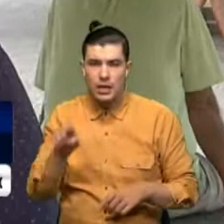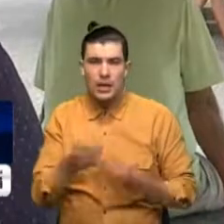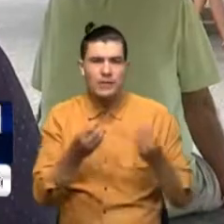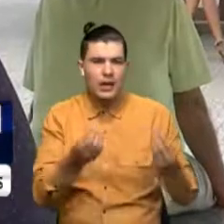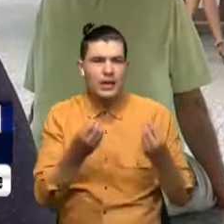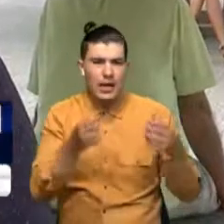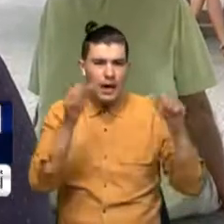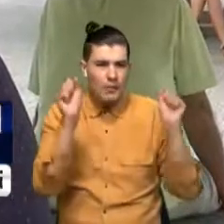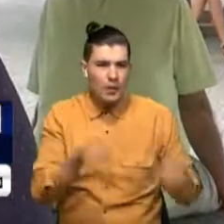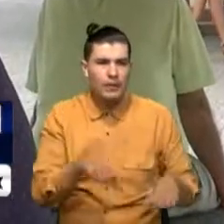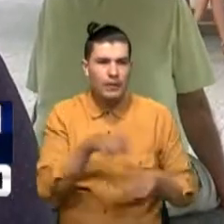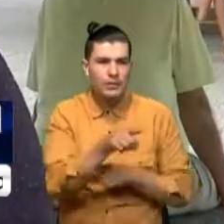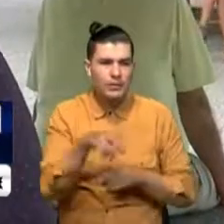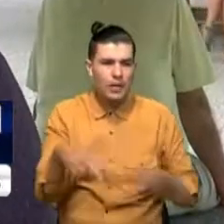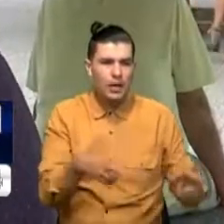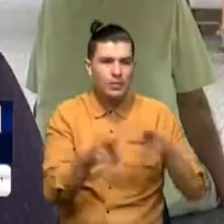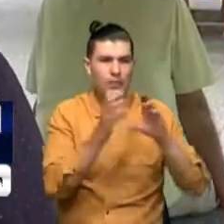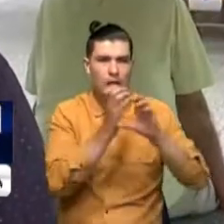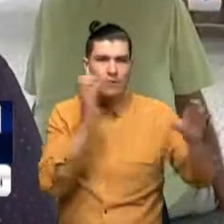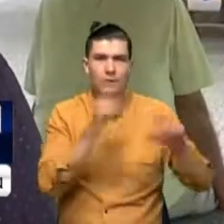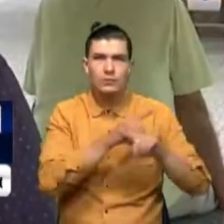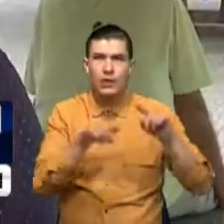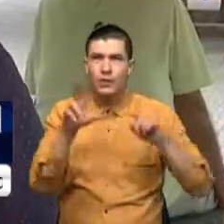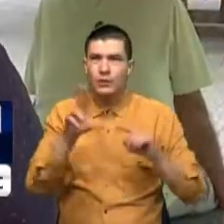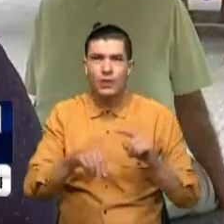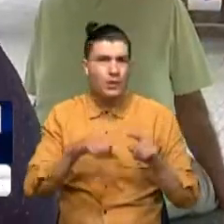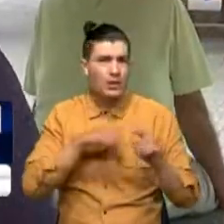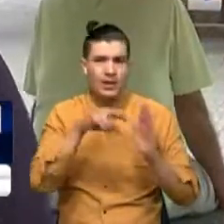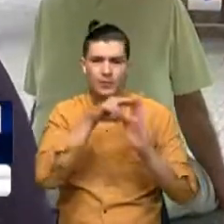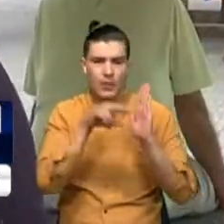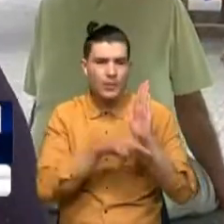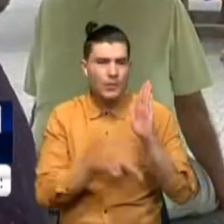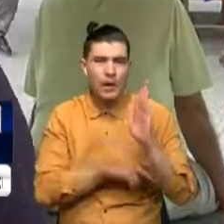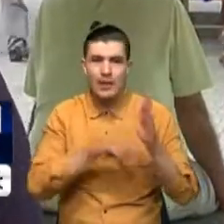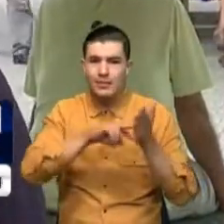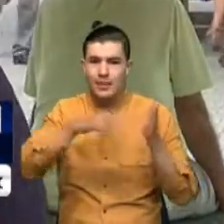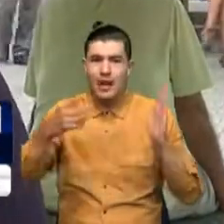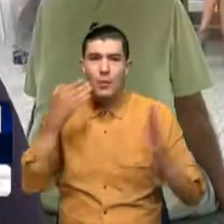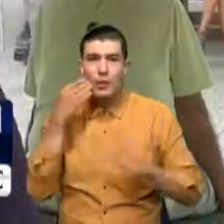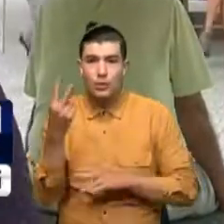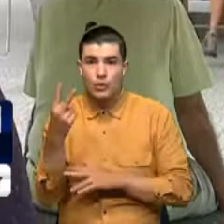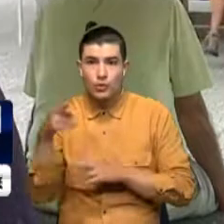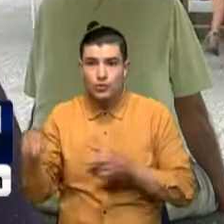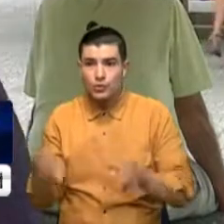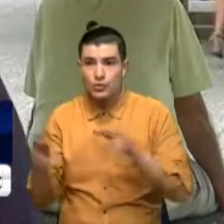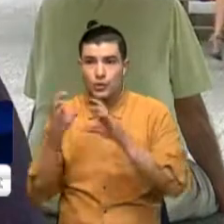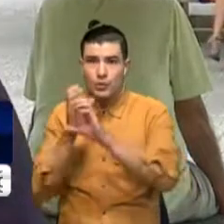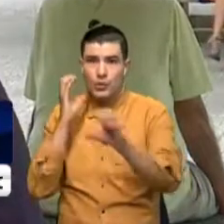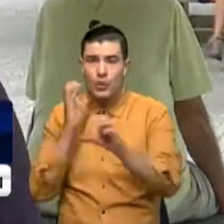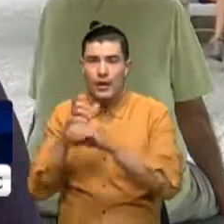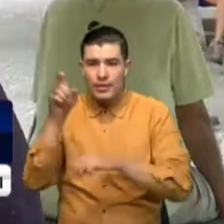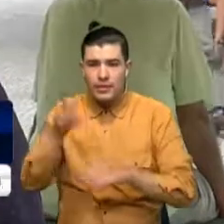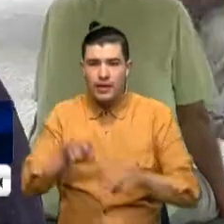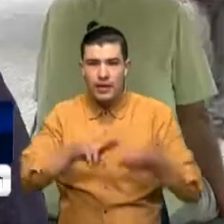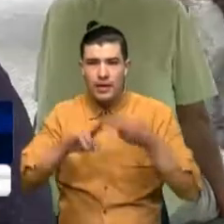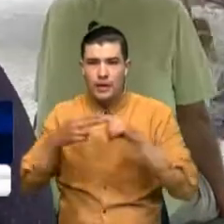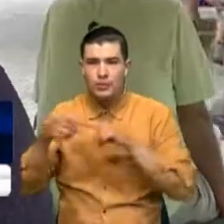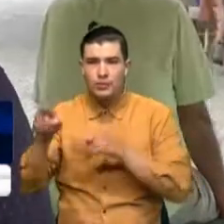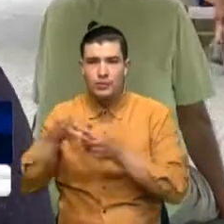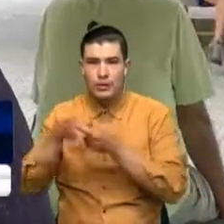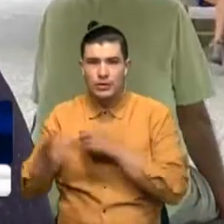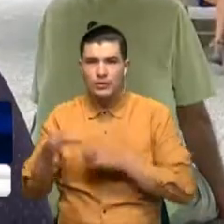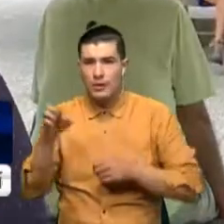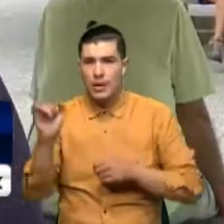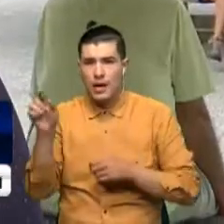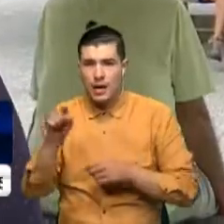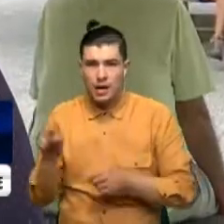busetas sin estar cumpliendo los requerimientos técnicos, sobre todo cuando esas dos rutas de busetas tienen que ver con el municipio de Los Patios, una de Pinal del